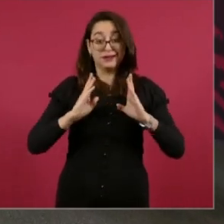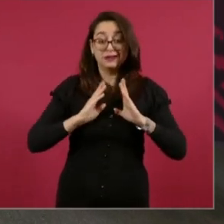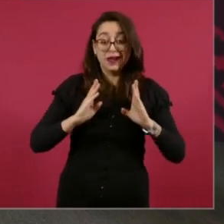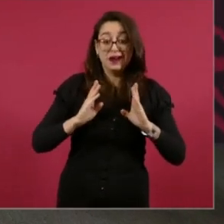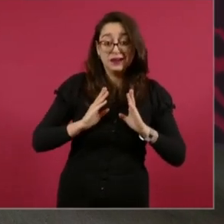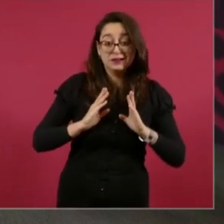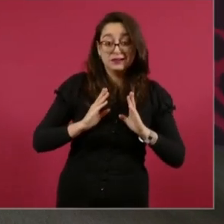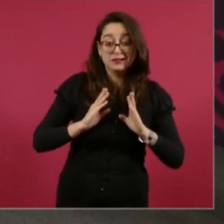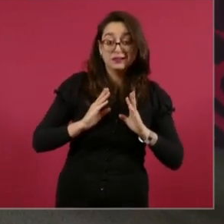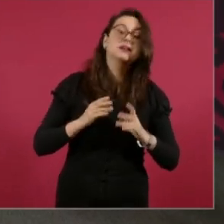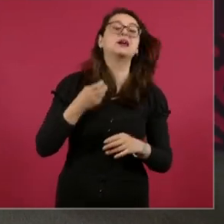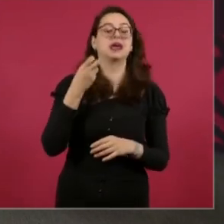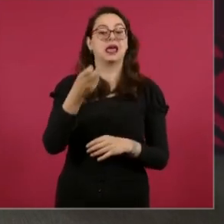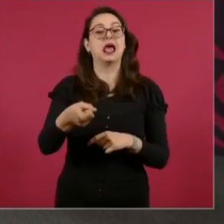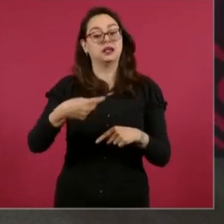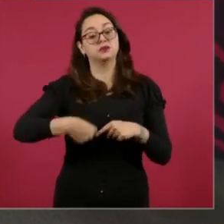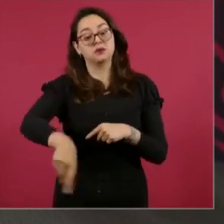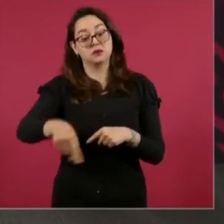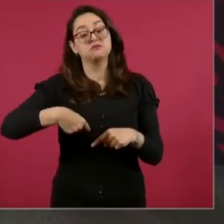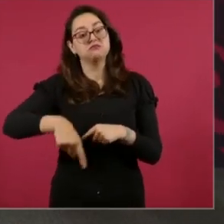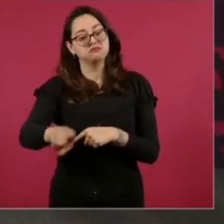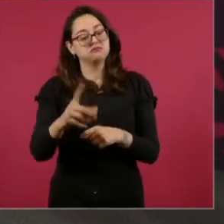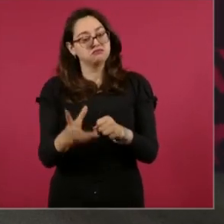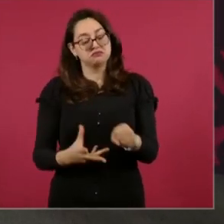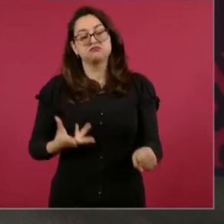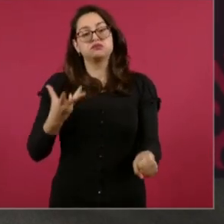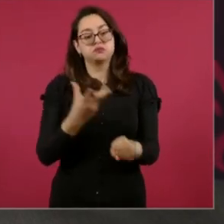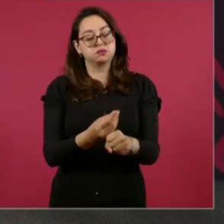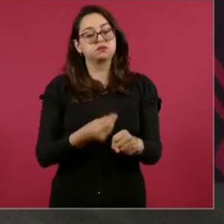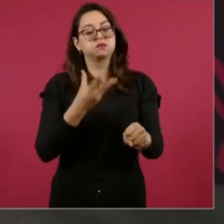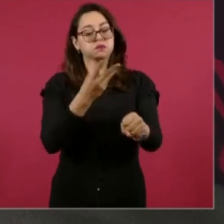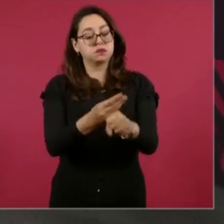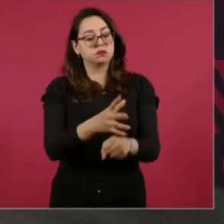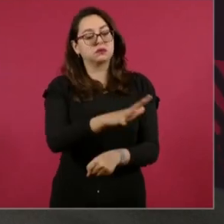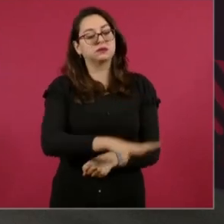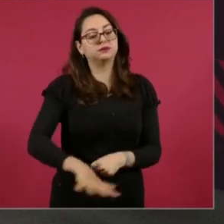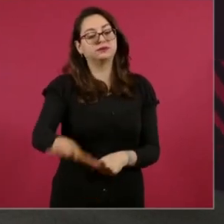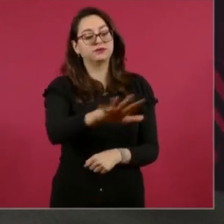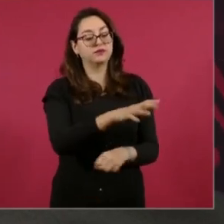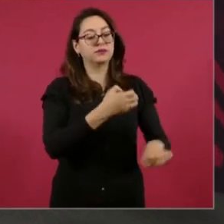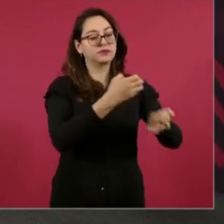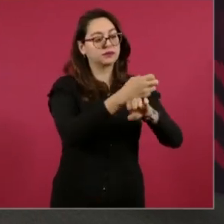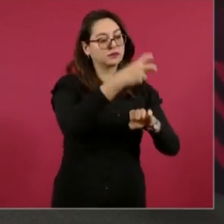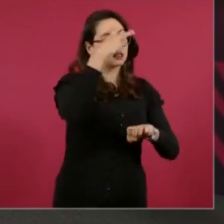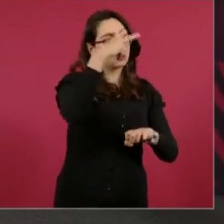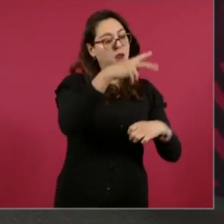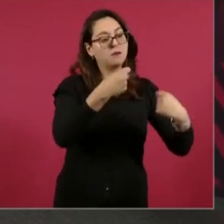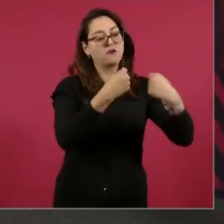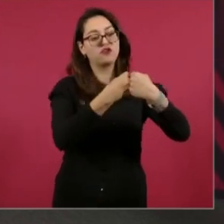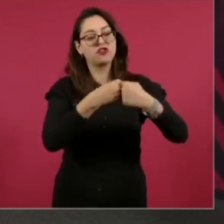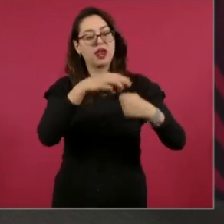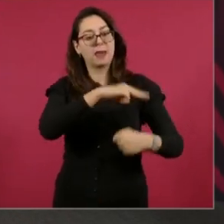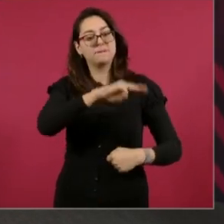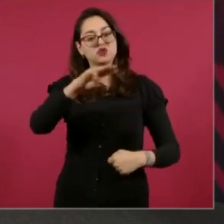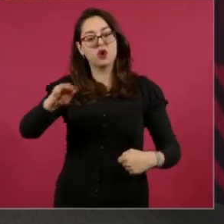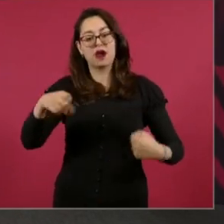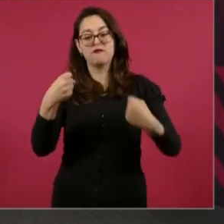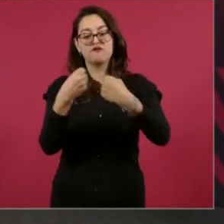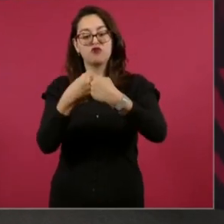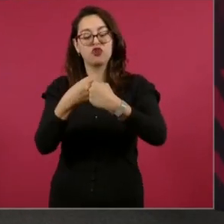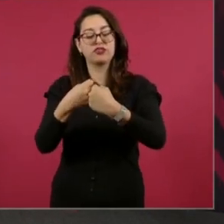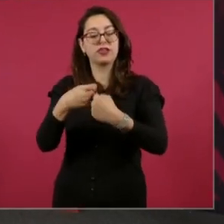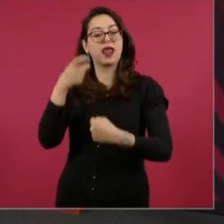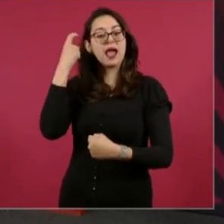porque ahí confluye Guerrero, Michoacán y Estado de México. Y